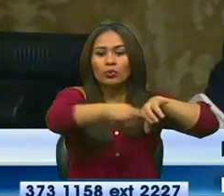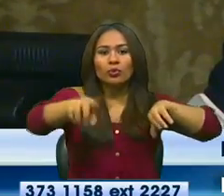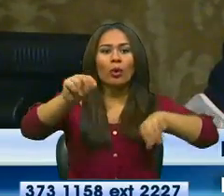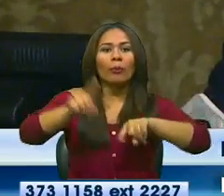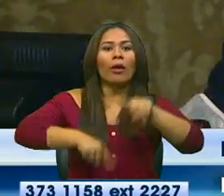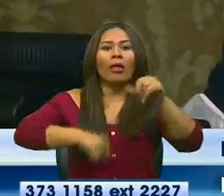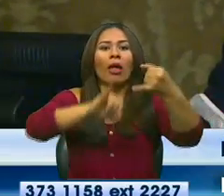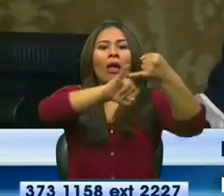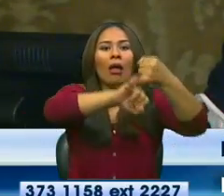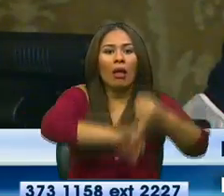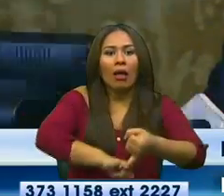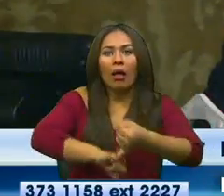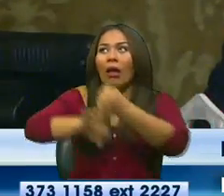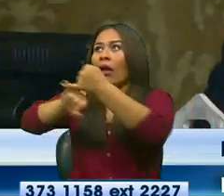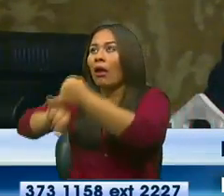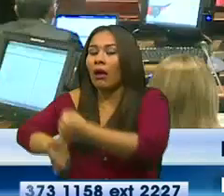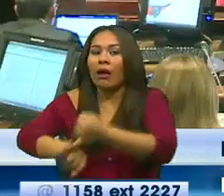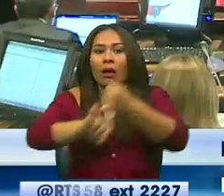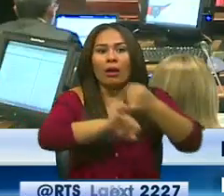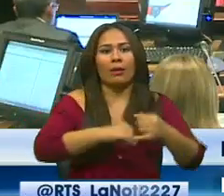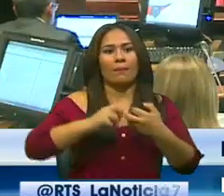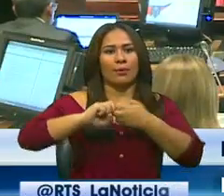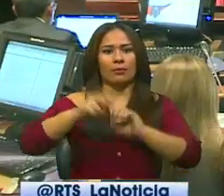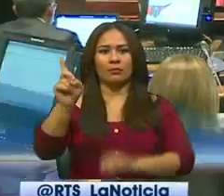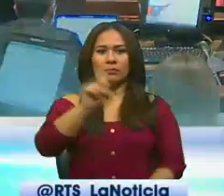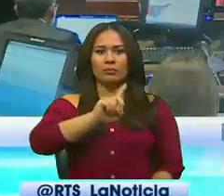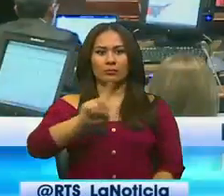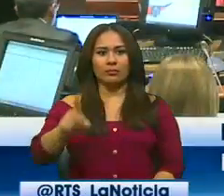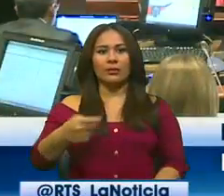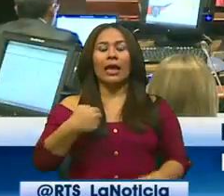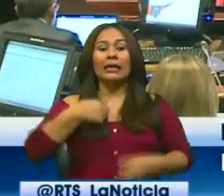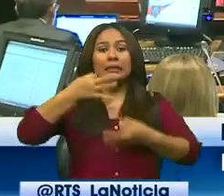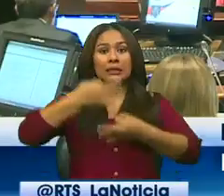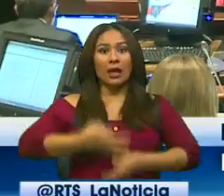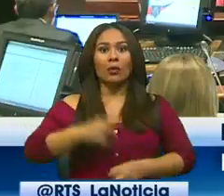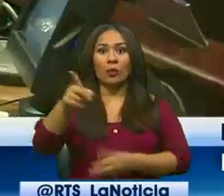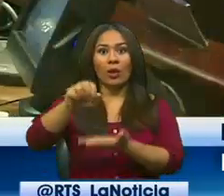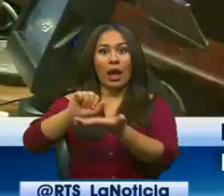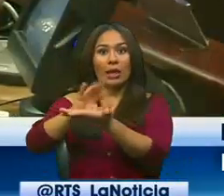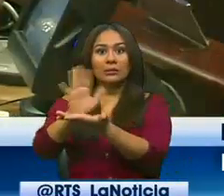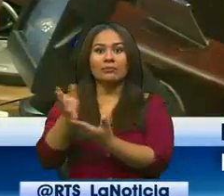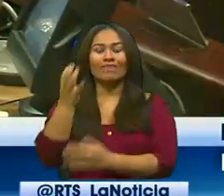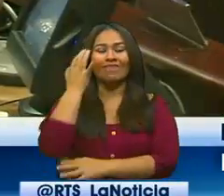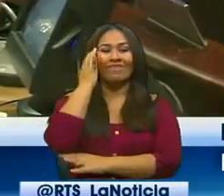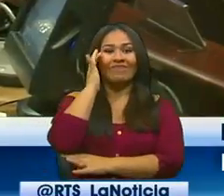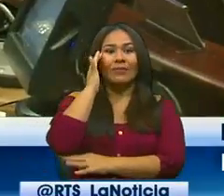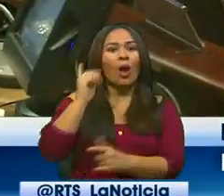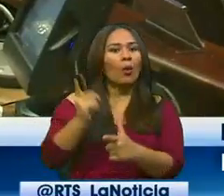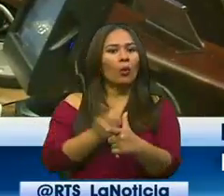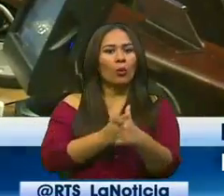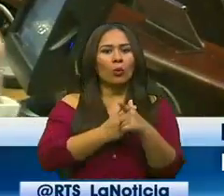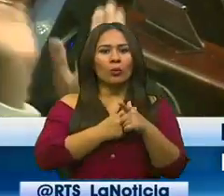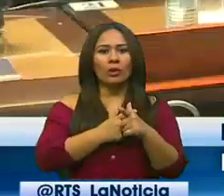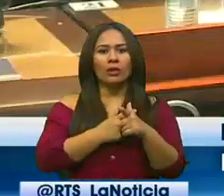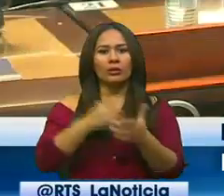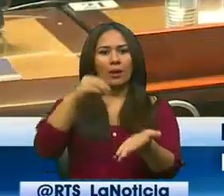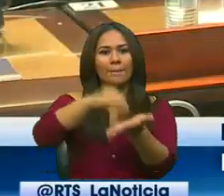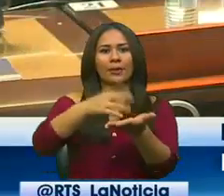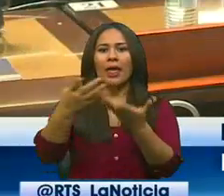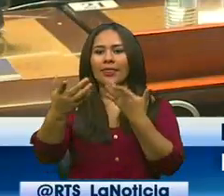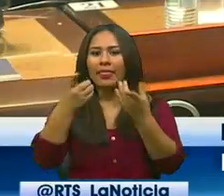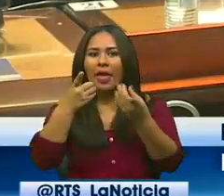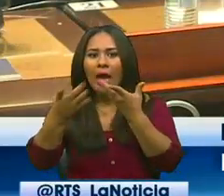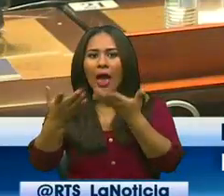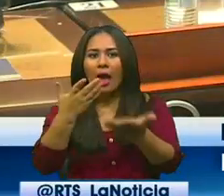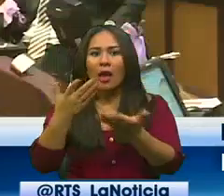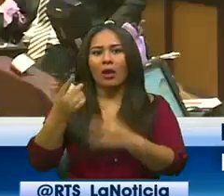afectar al movimiento. Aunque de esto no están tan seguros en la asamblea. Acá dicen que es urgente, por ejemplo, crear puentes de diálogo